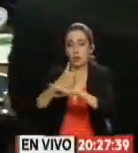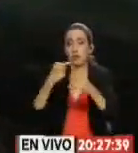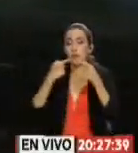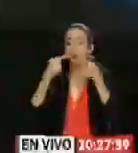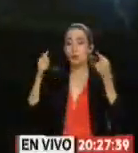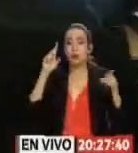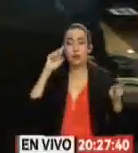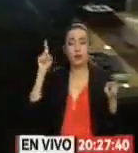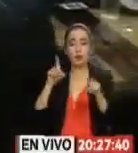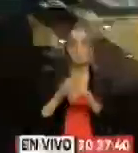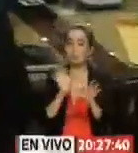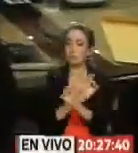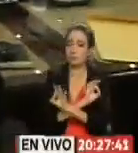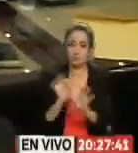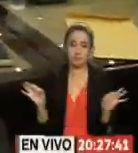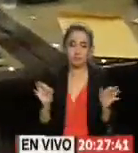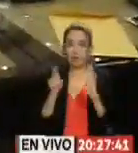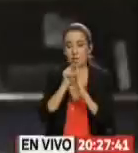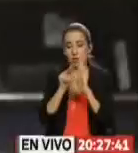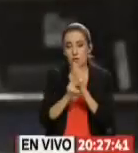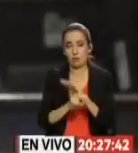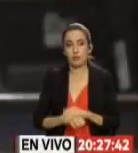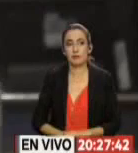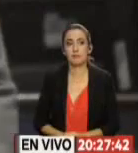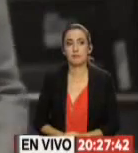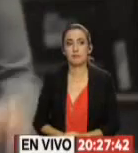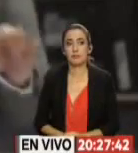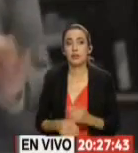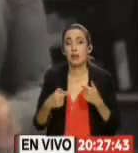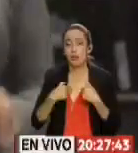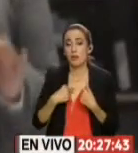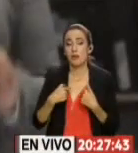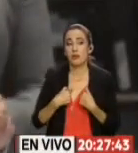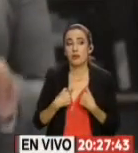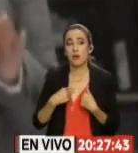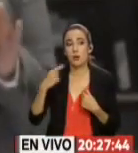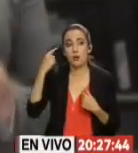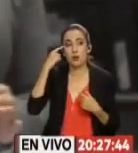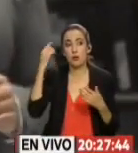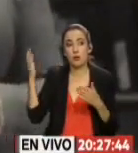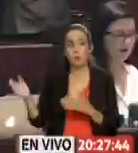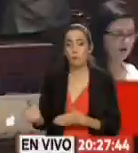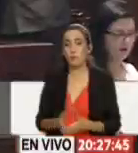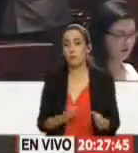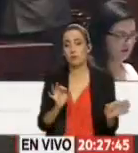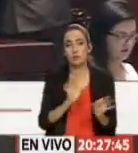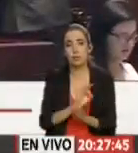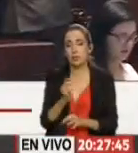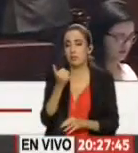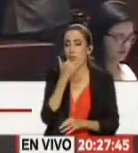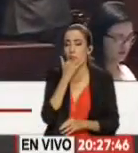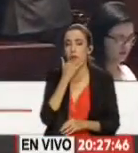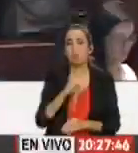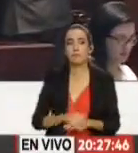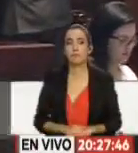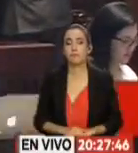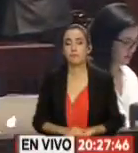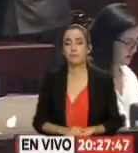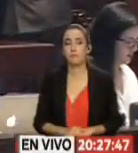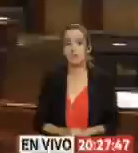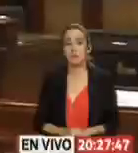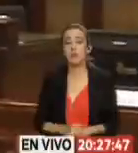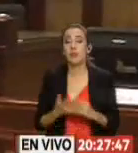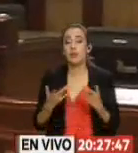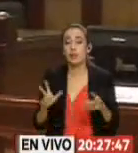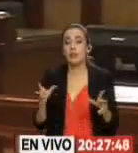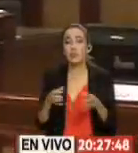su desacuerdo por no existir una norma expresa. Creo que es absolutamente improcedente. En el texto de la resolución también se incluyó una